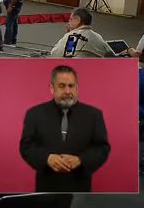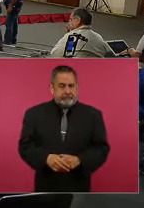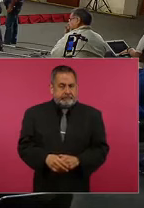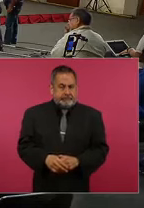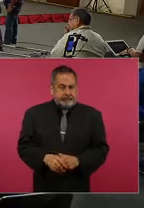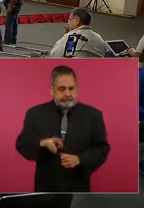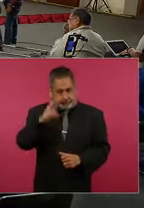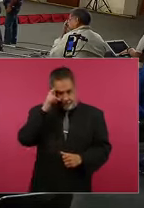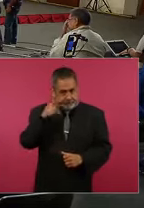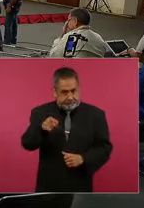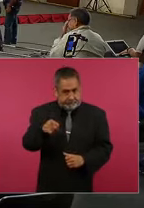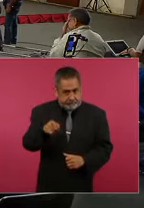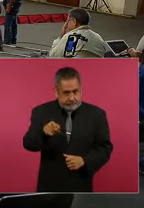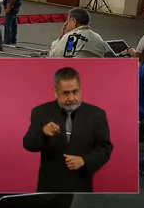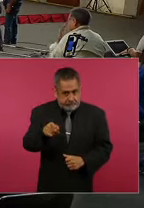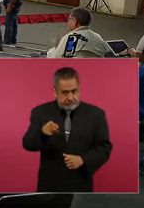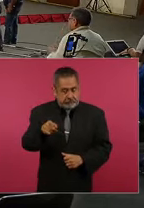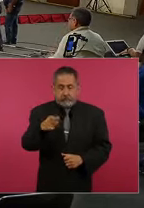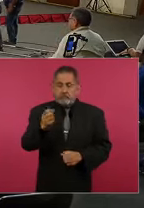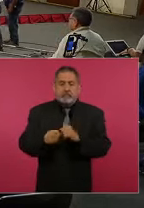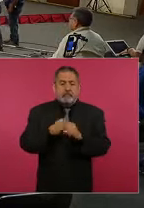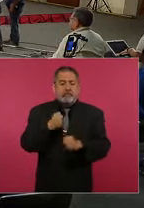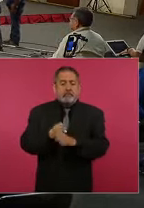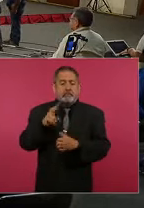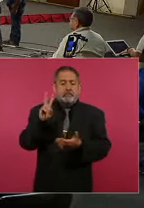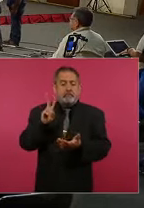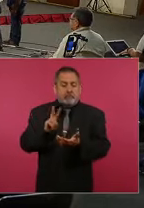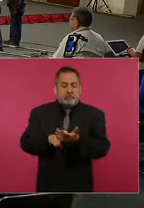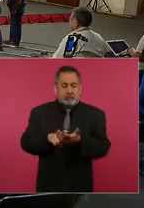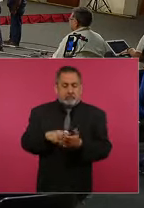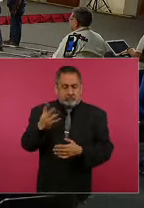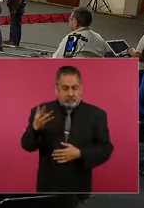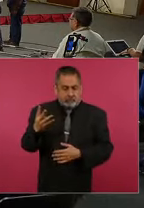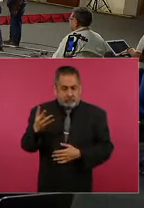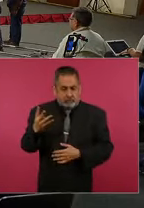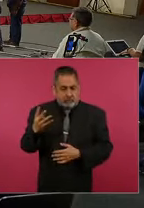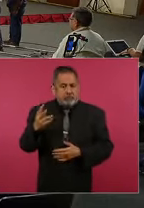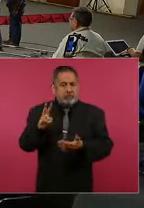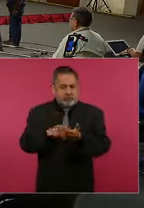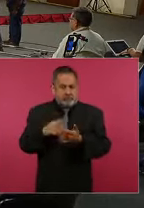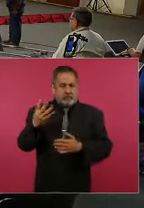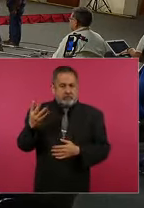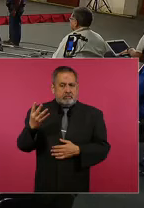acuérdense que en 2004